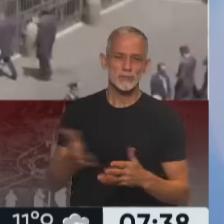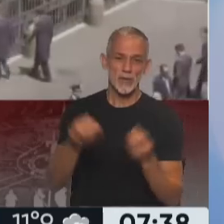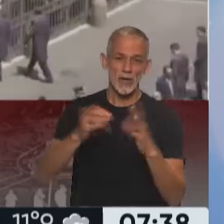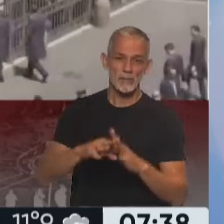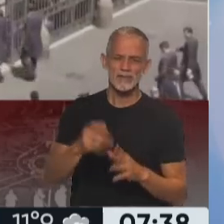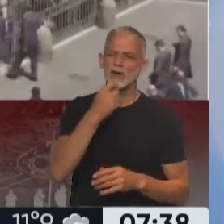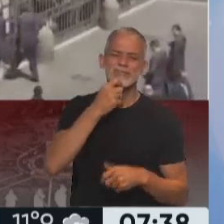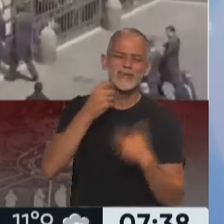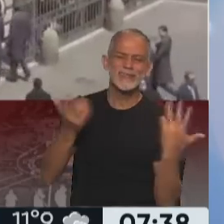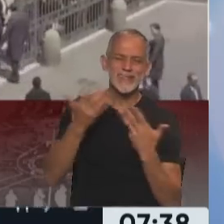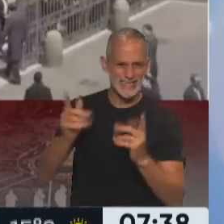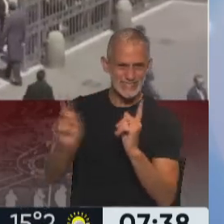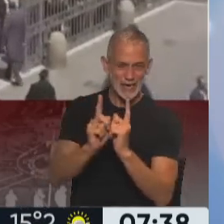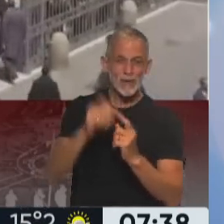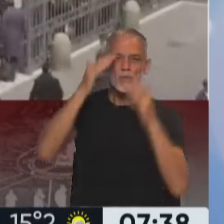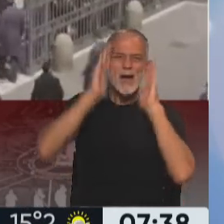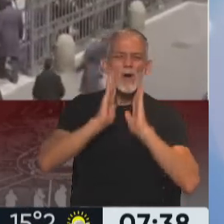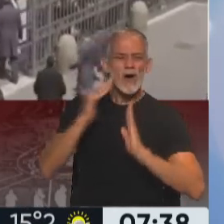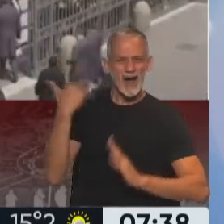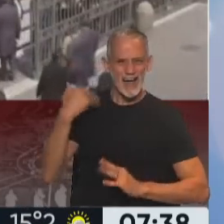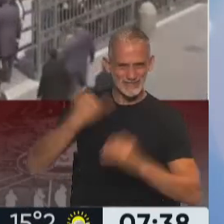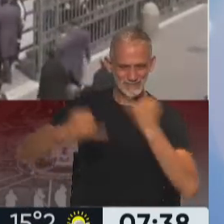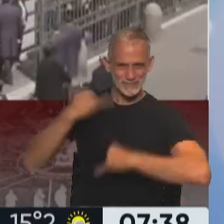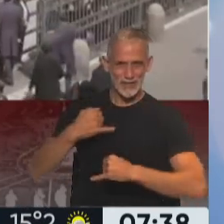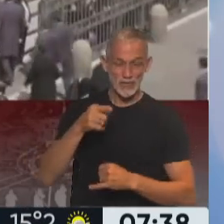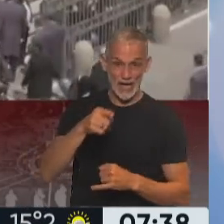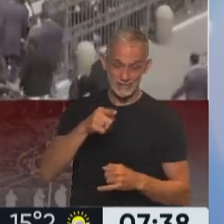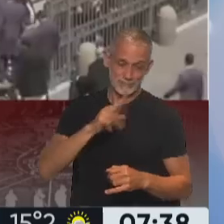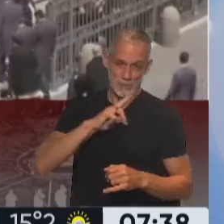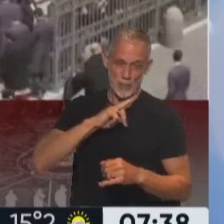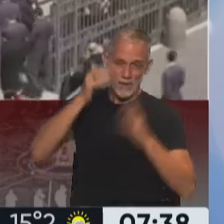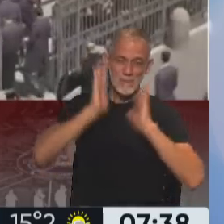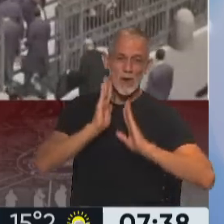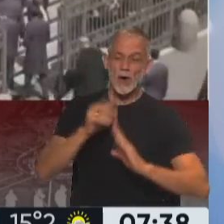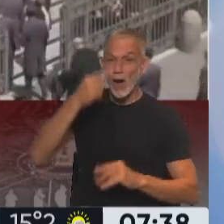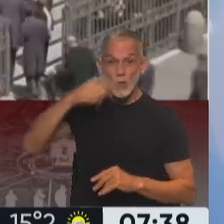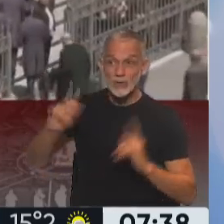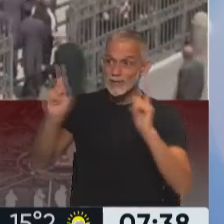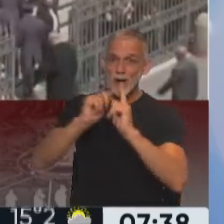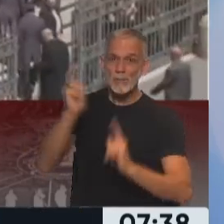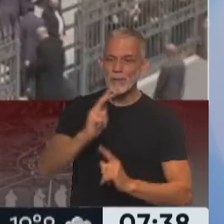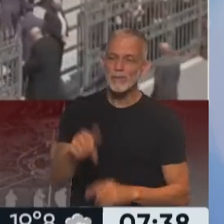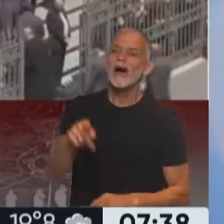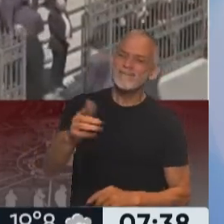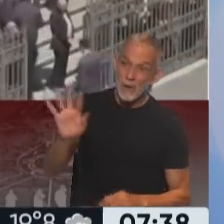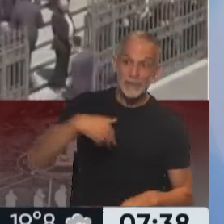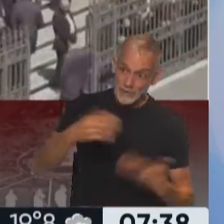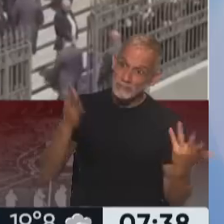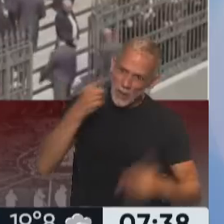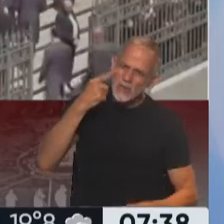con un chiste. Una monja me contaba ayer que a ella, la última vez que lo vio, le dijo, viste, todavía estoy